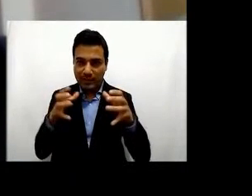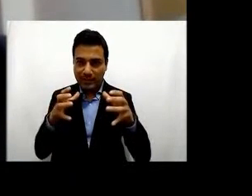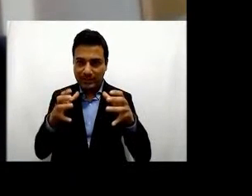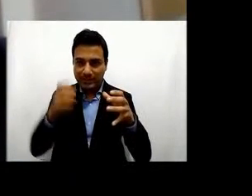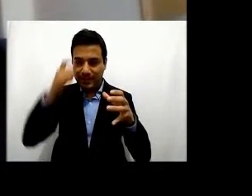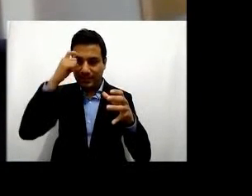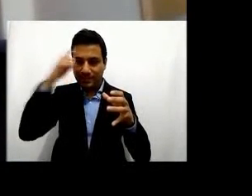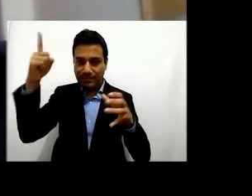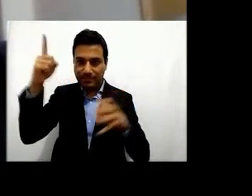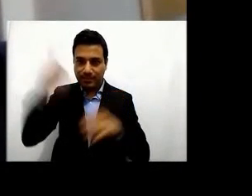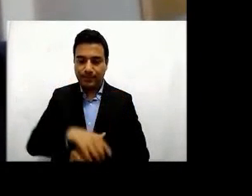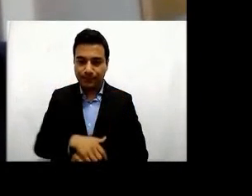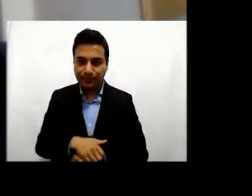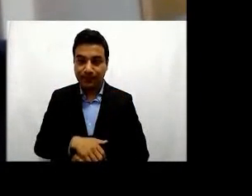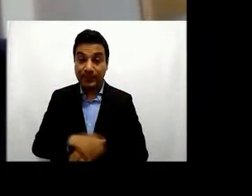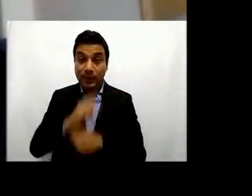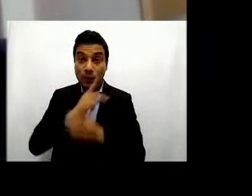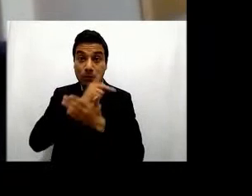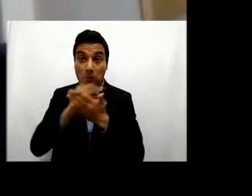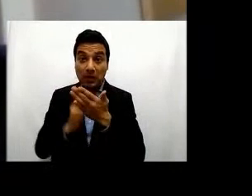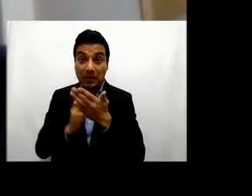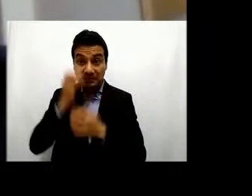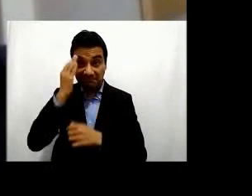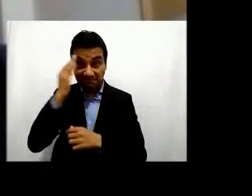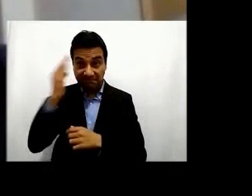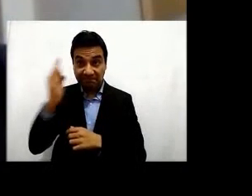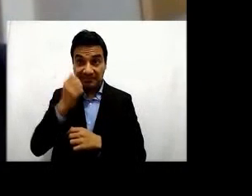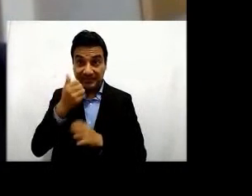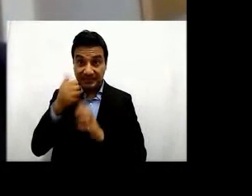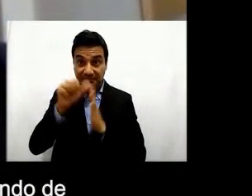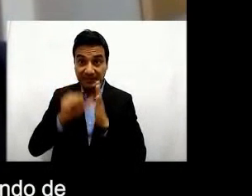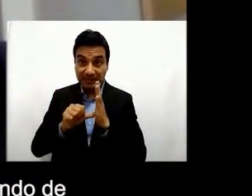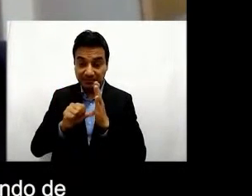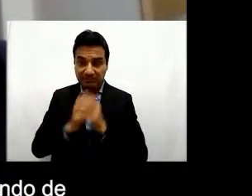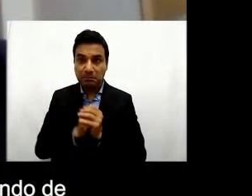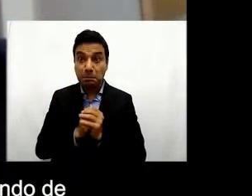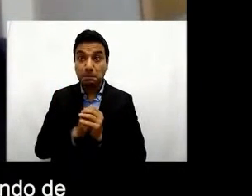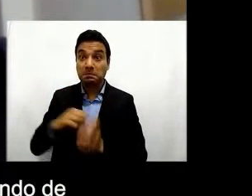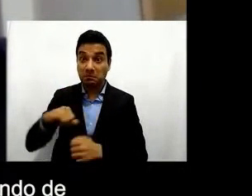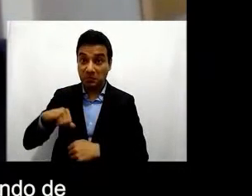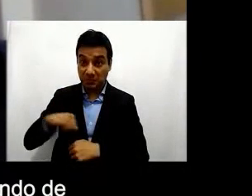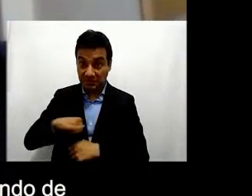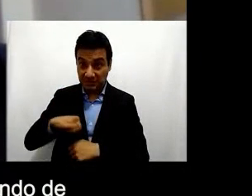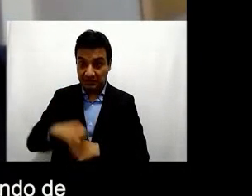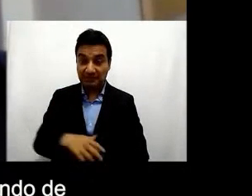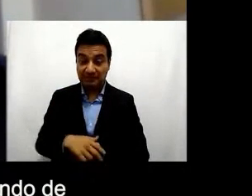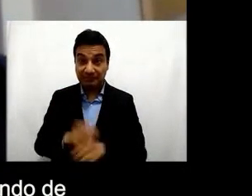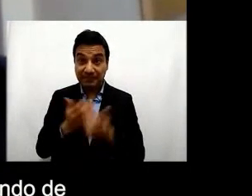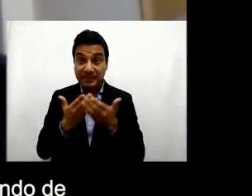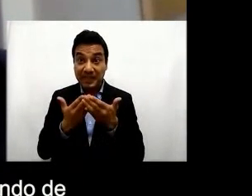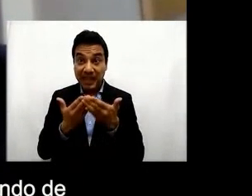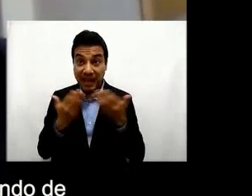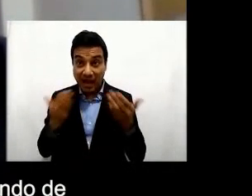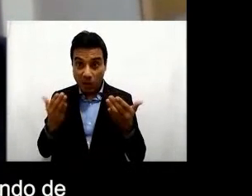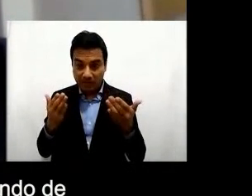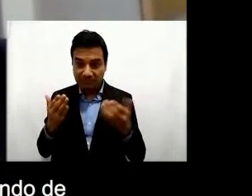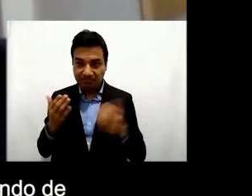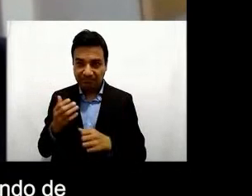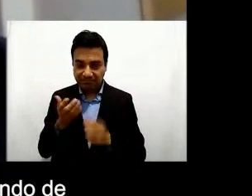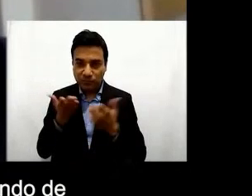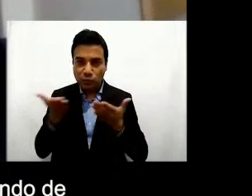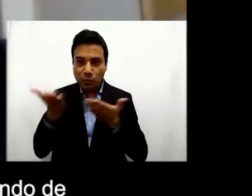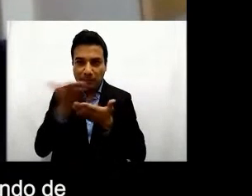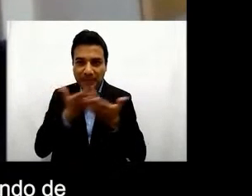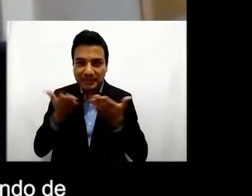sido un programa que ha durado más de 6 meses, ha sido muy interesante y hoy estamos aquí tratando de compartir con ustedes